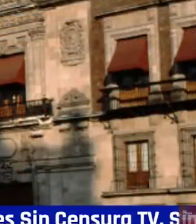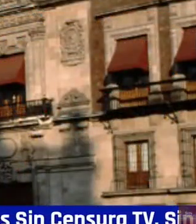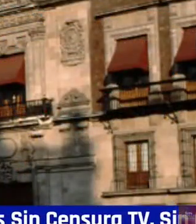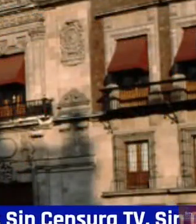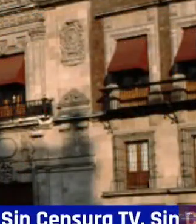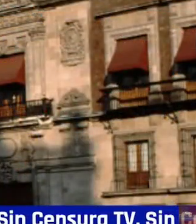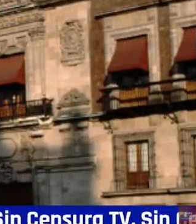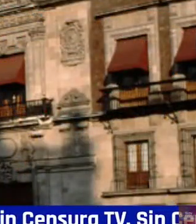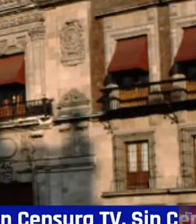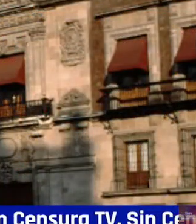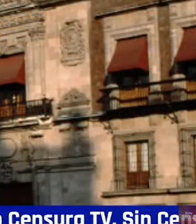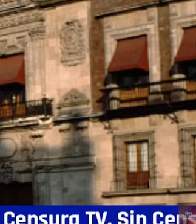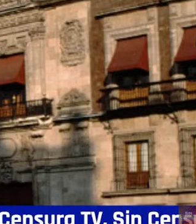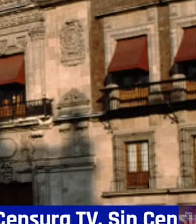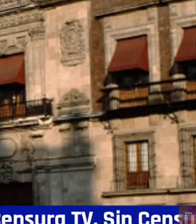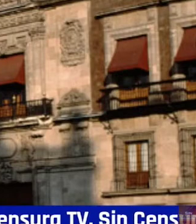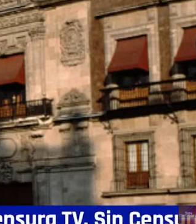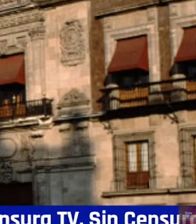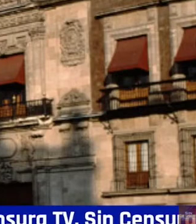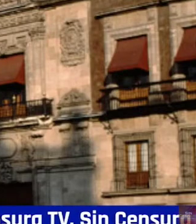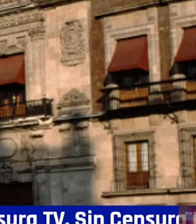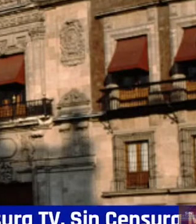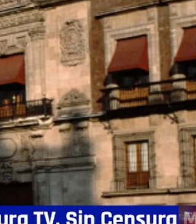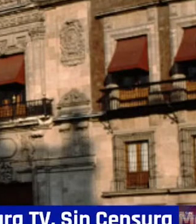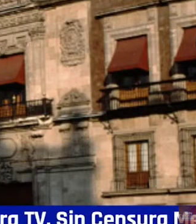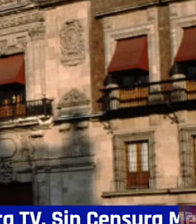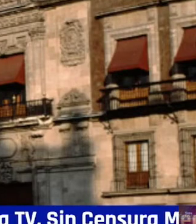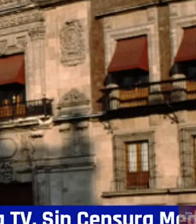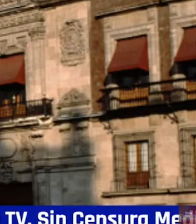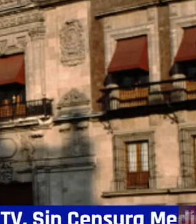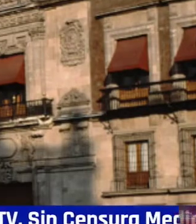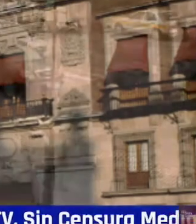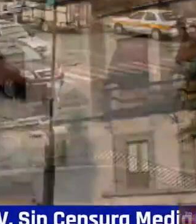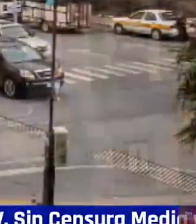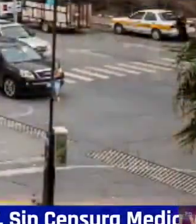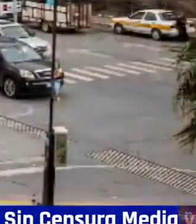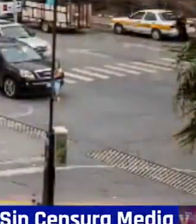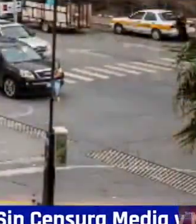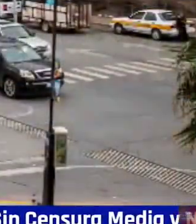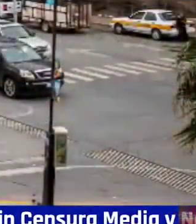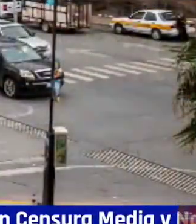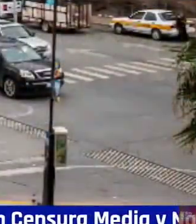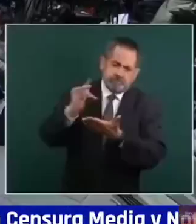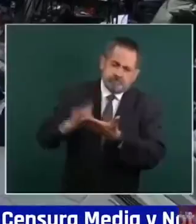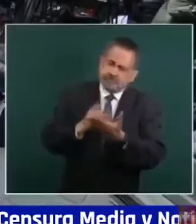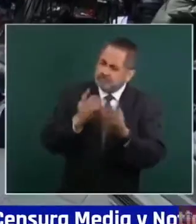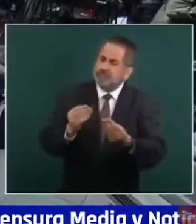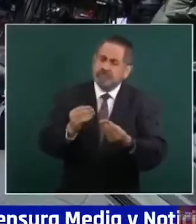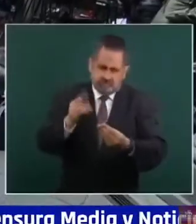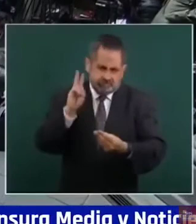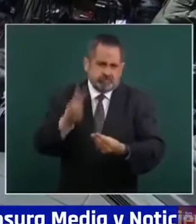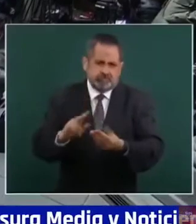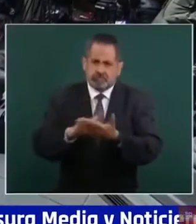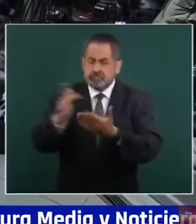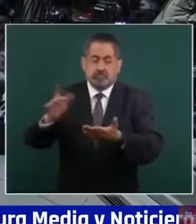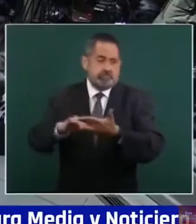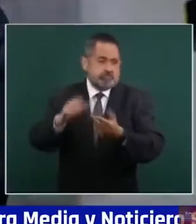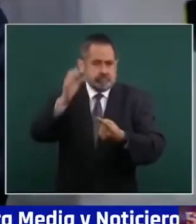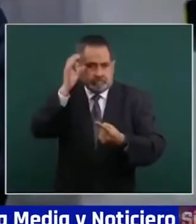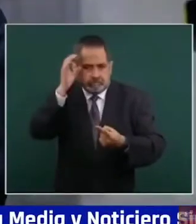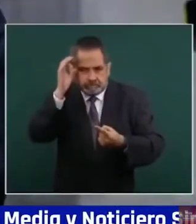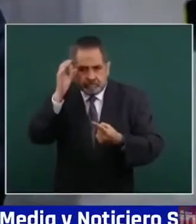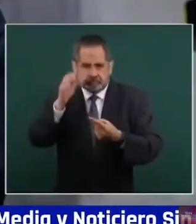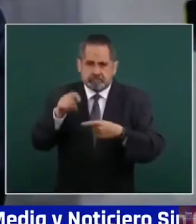inicio del gobierno del presidente López Obrador, la fortuna combinada de los multimillonarios mexicanos que lista Bloomberg se